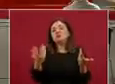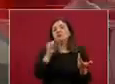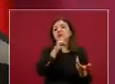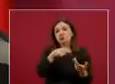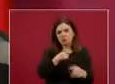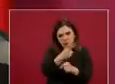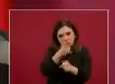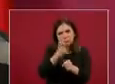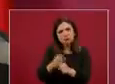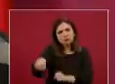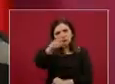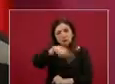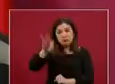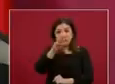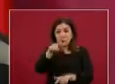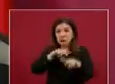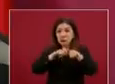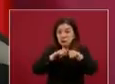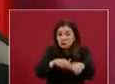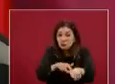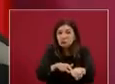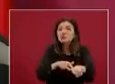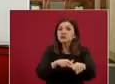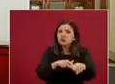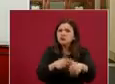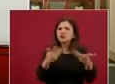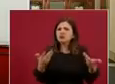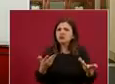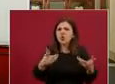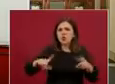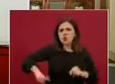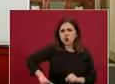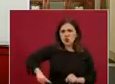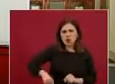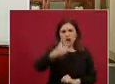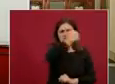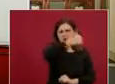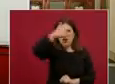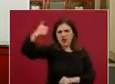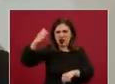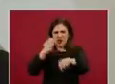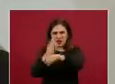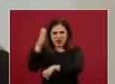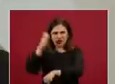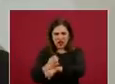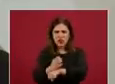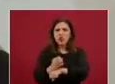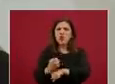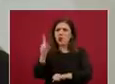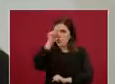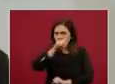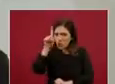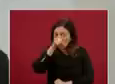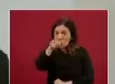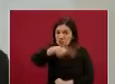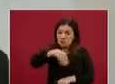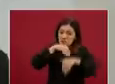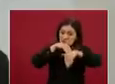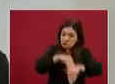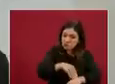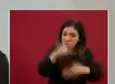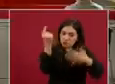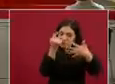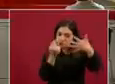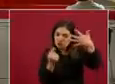la invitación es que si continúan, por un lado, los gobiernos locales aplicando y recomendando las medidas que hasta el